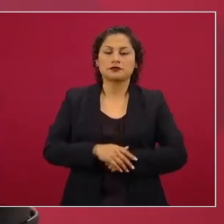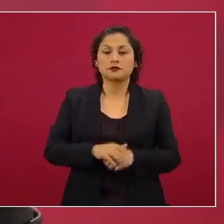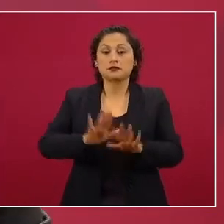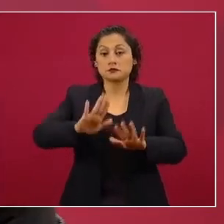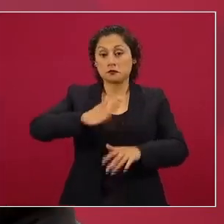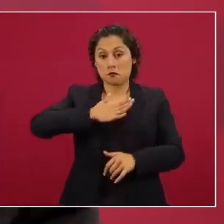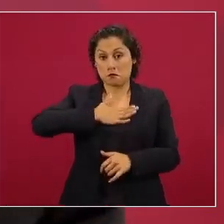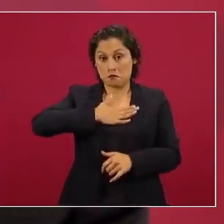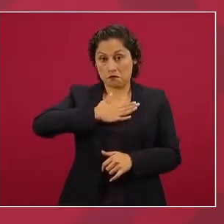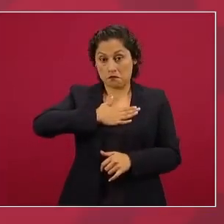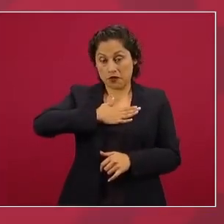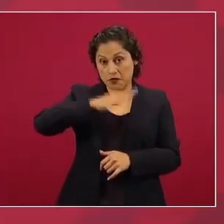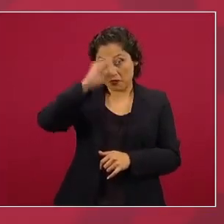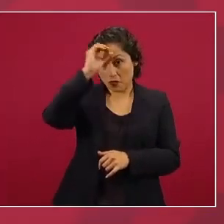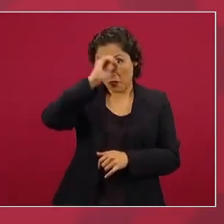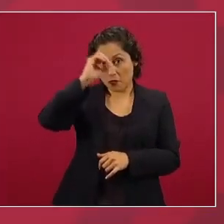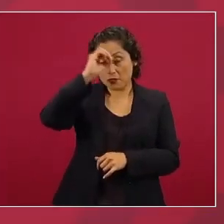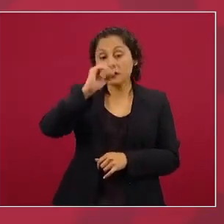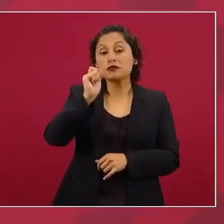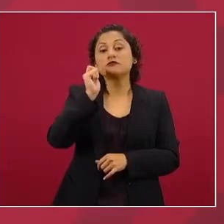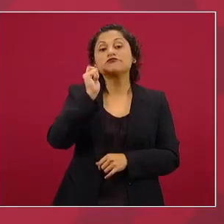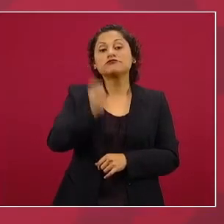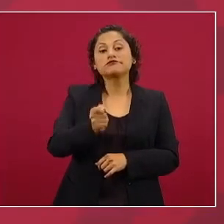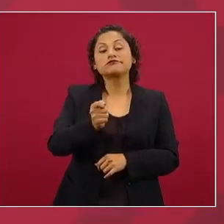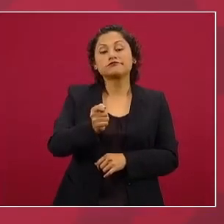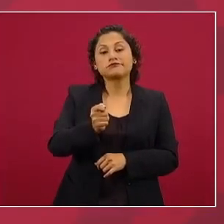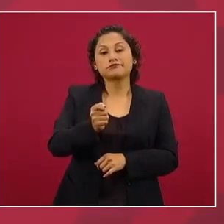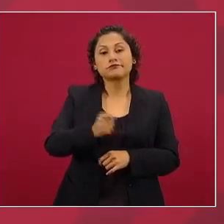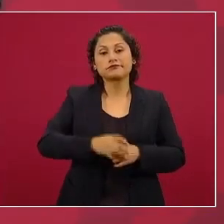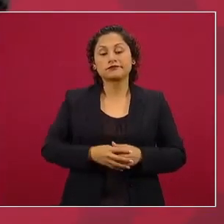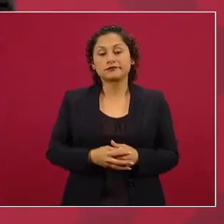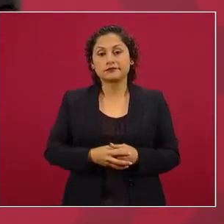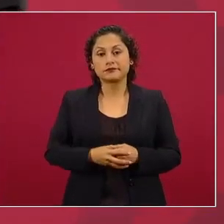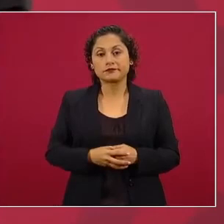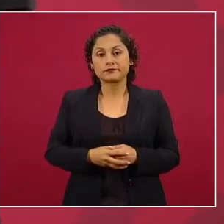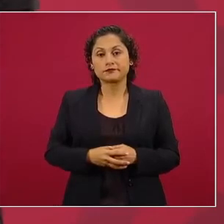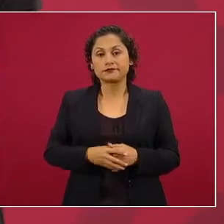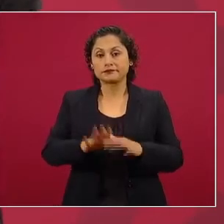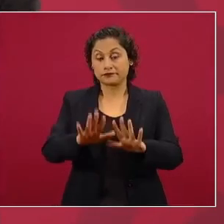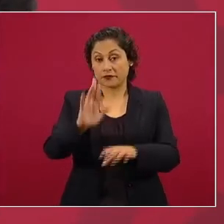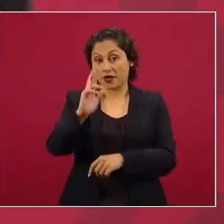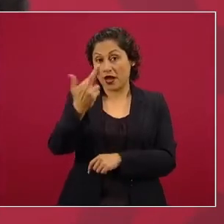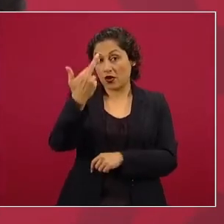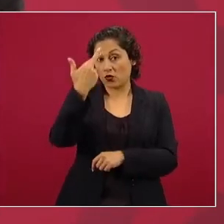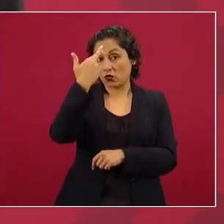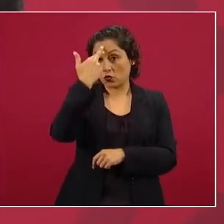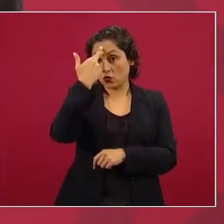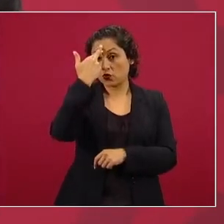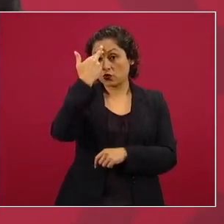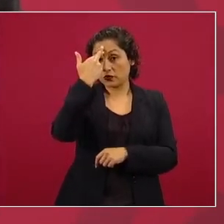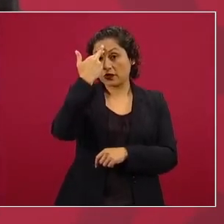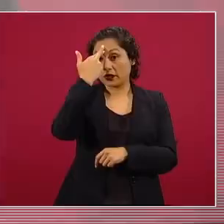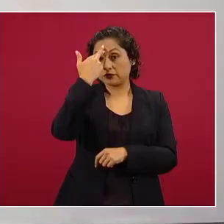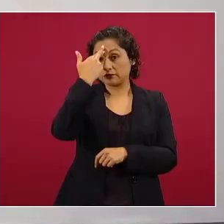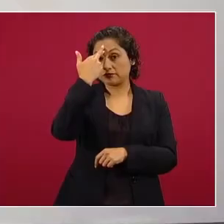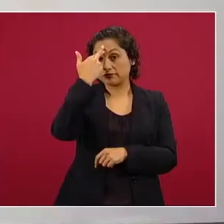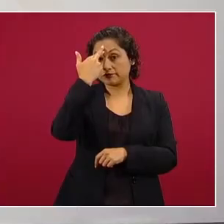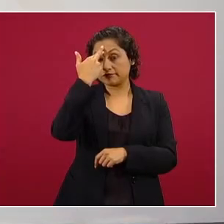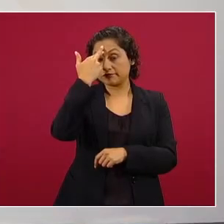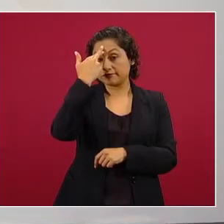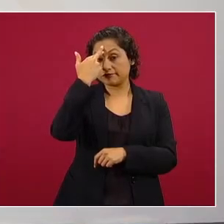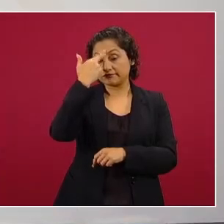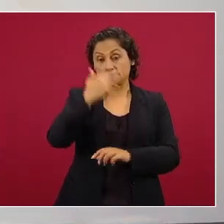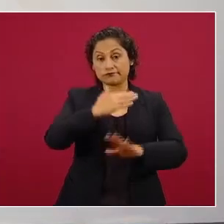debe de olvidarse el compromiso de la